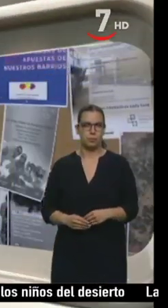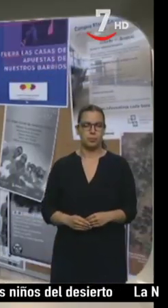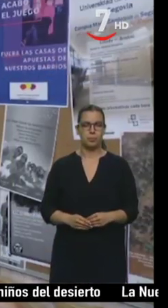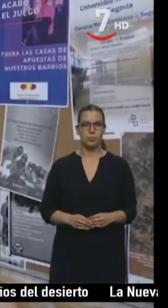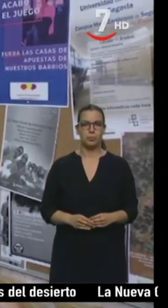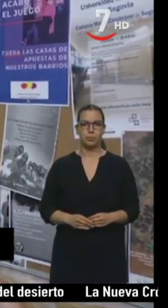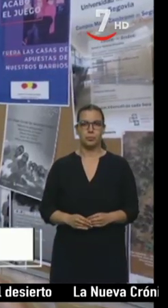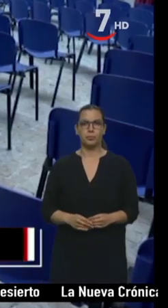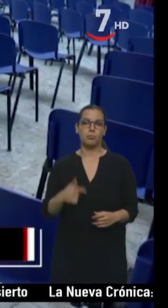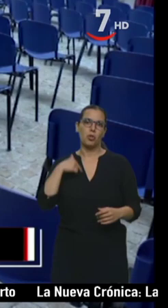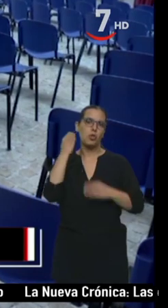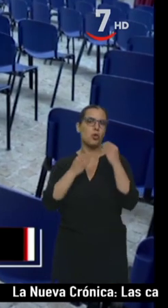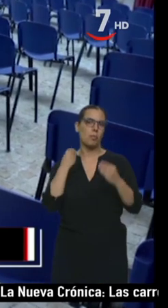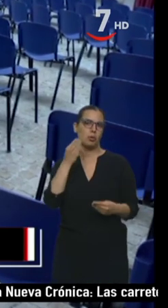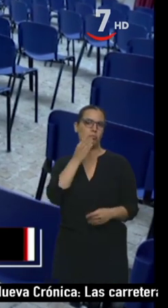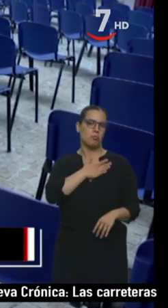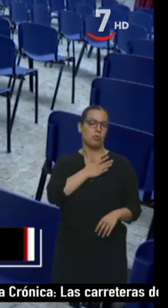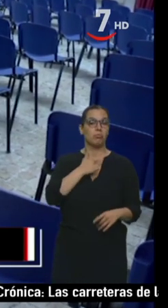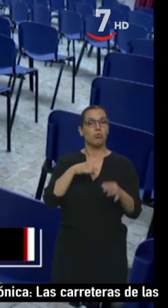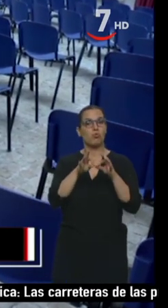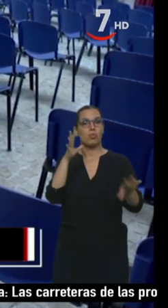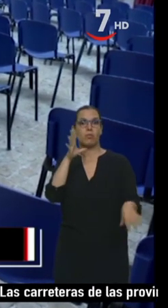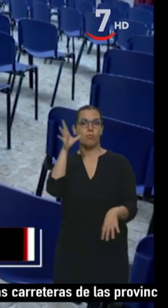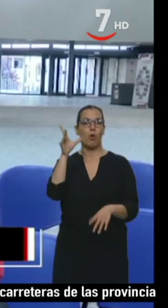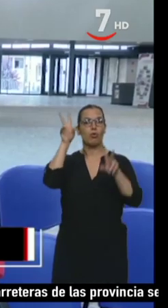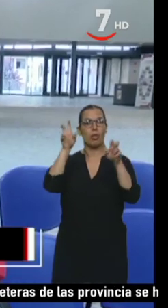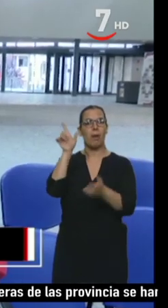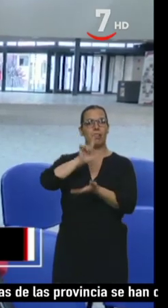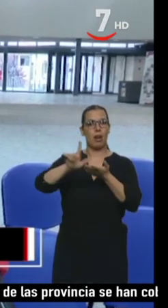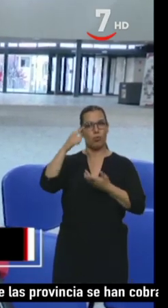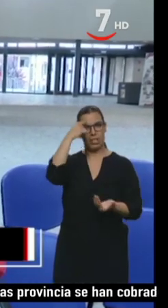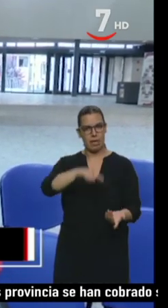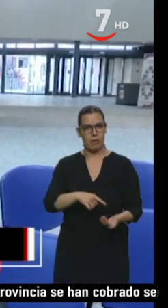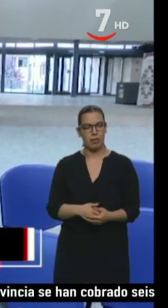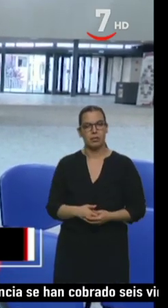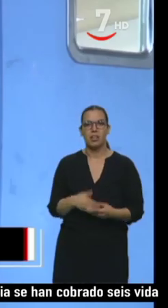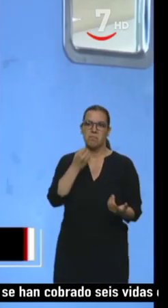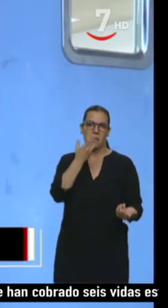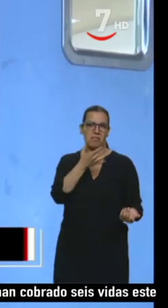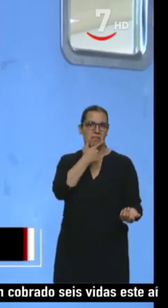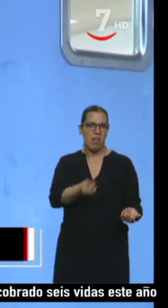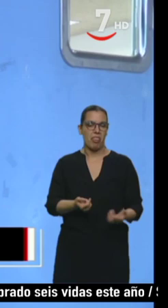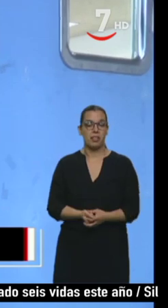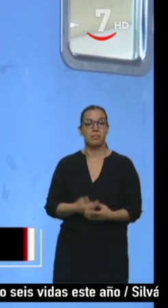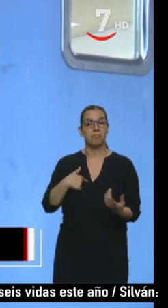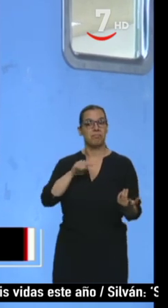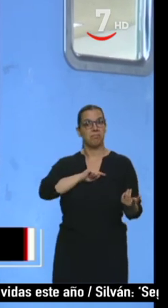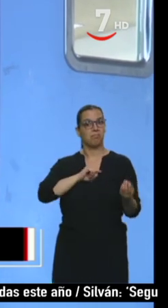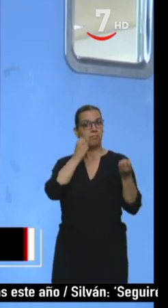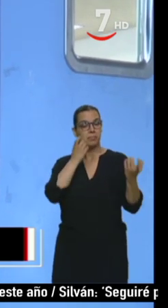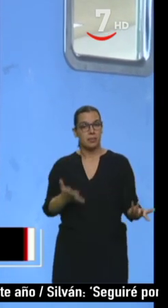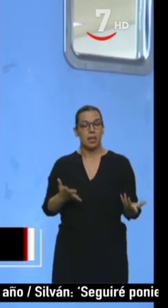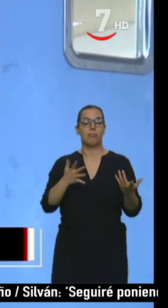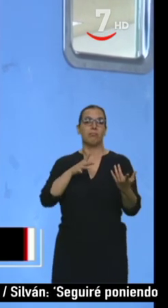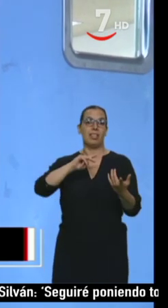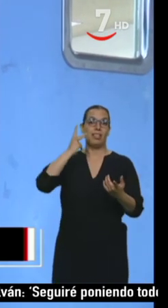Yo creo que han sido generosos. He tenido suerte porque ha caído un tema de literatura que me sabía. Bien, ha ido bien, era facilito. Buenas impresiones en la EBAU de